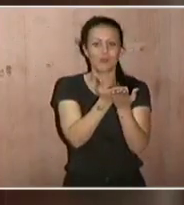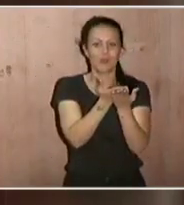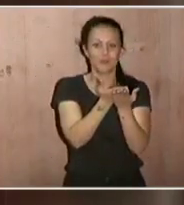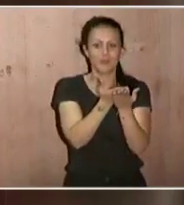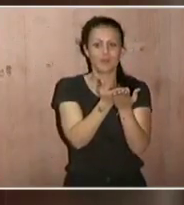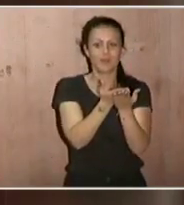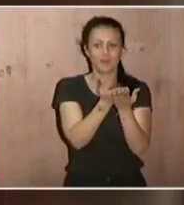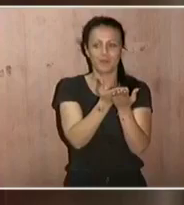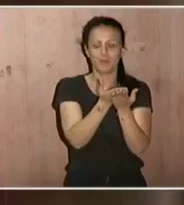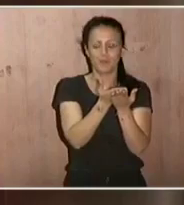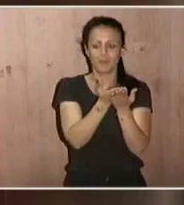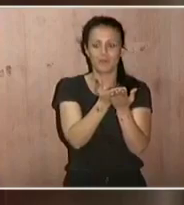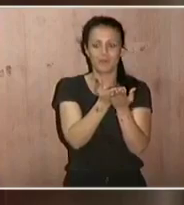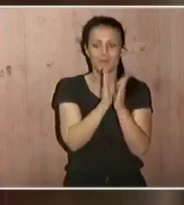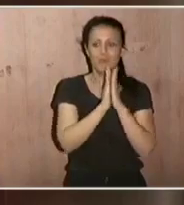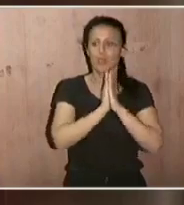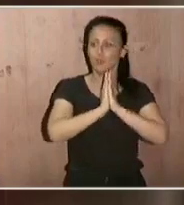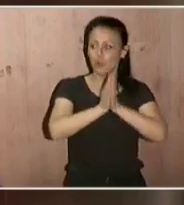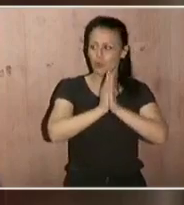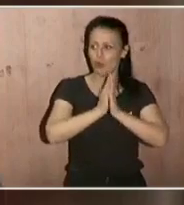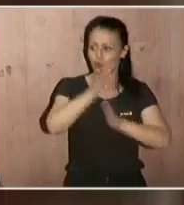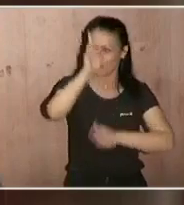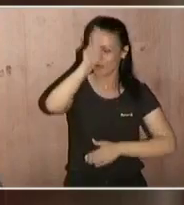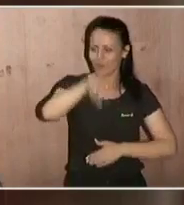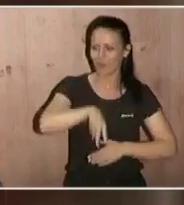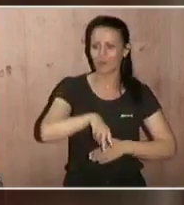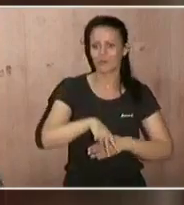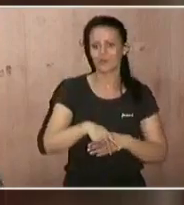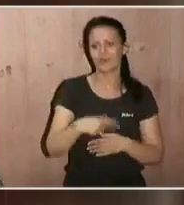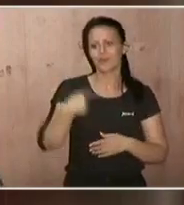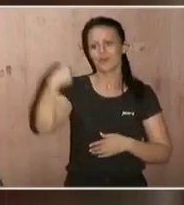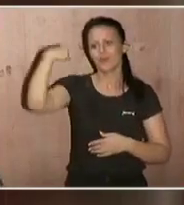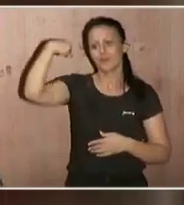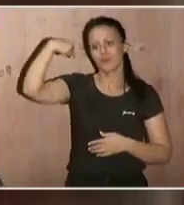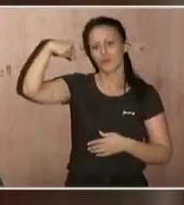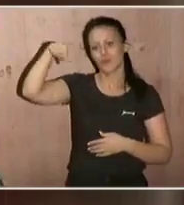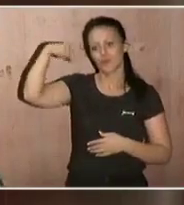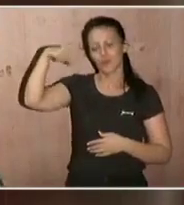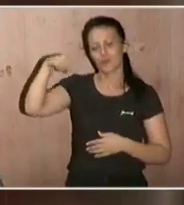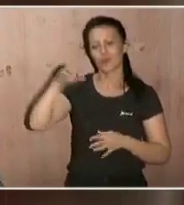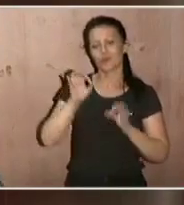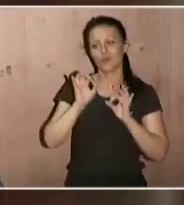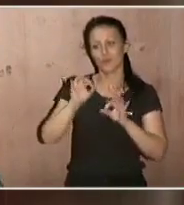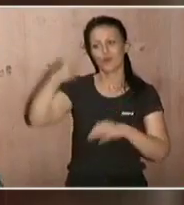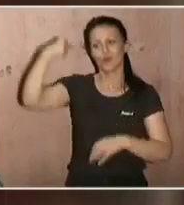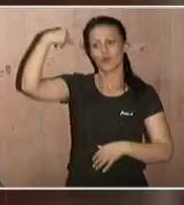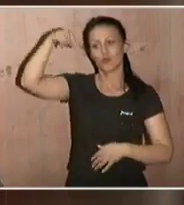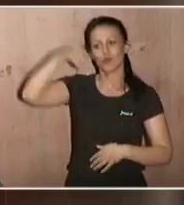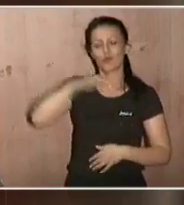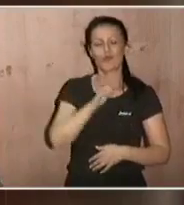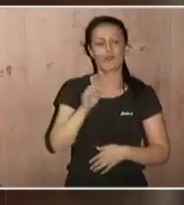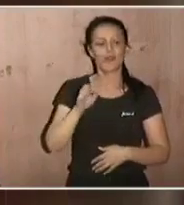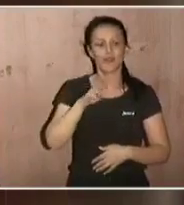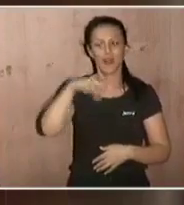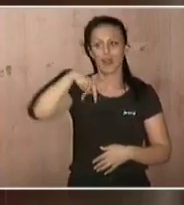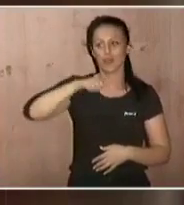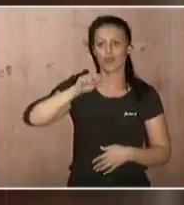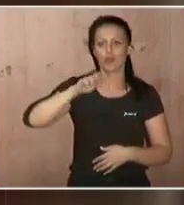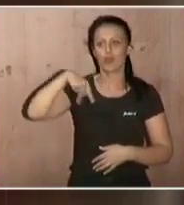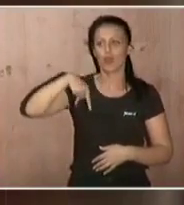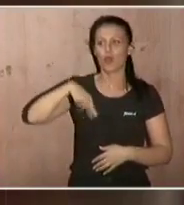y encarecidamente ruego que se otorgue y confiera al doctor Fernando López